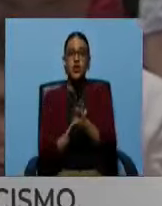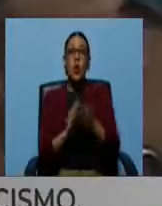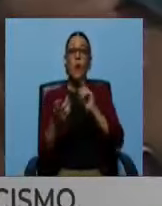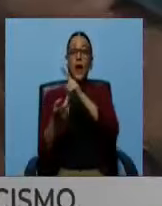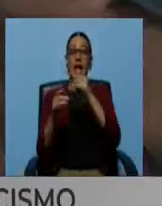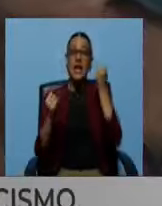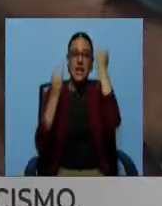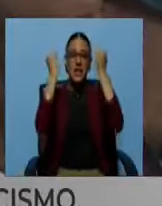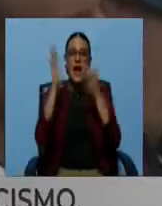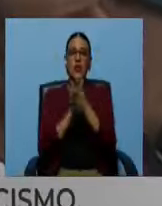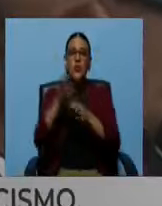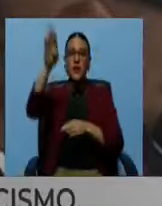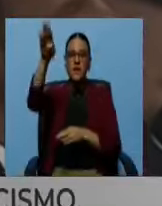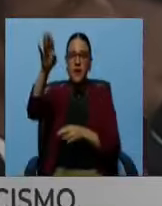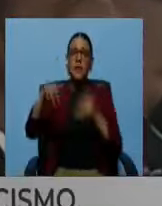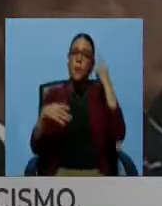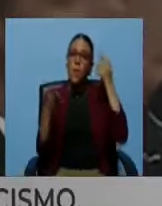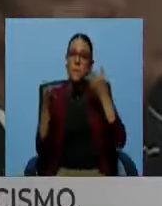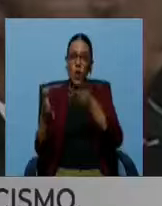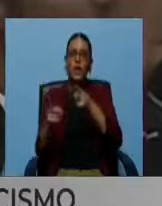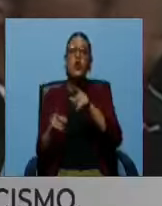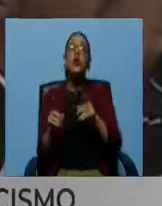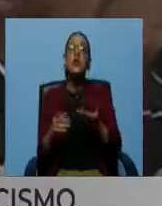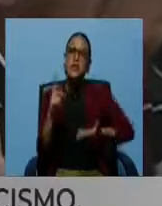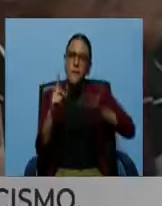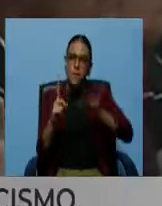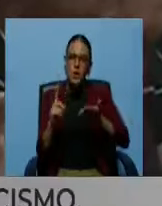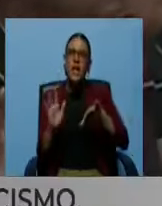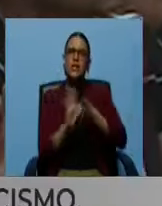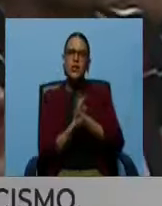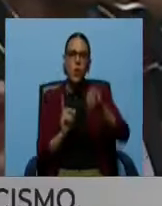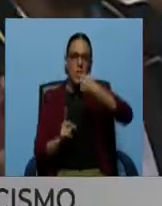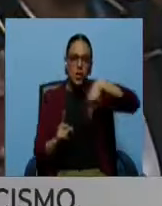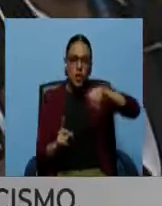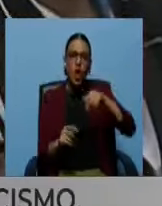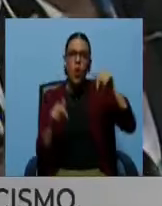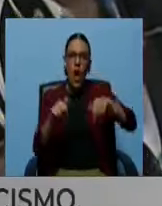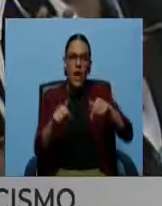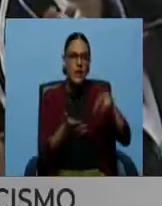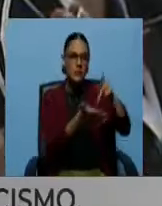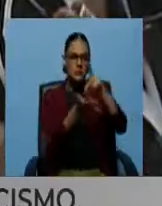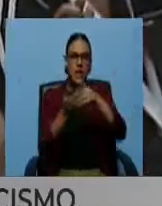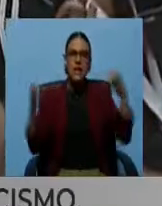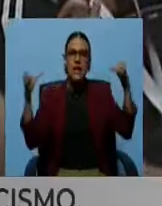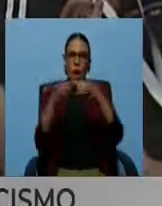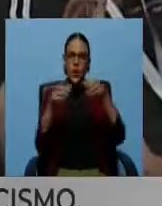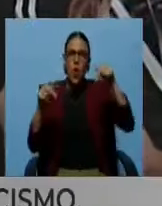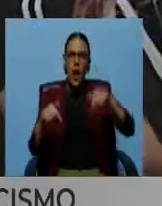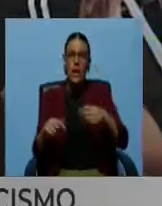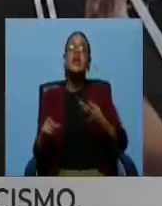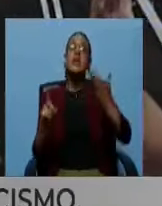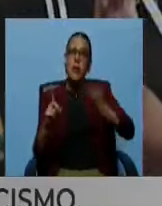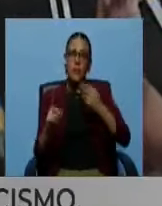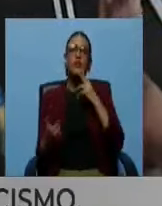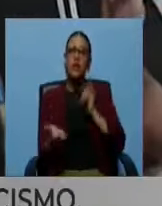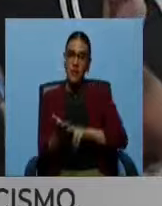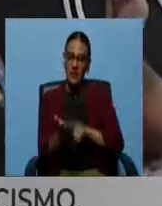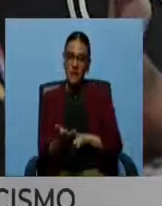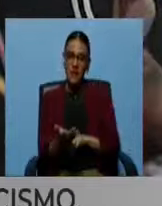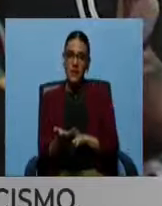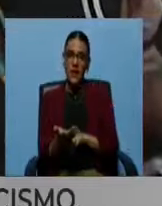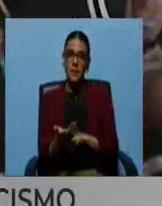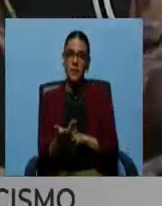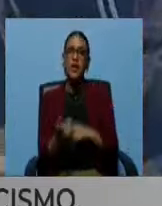fascismo. Y por eso la importancia de tenerlos a todos ustedes congregados acá. Realmente,